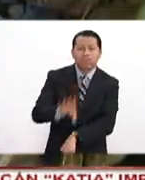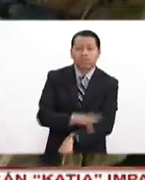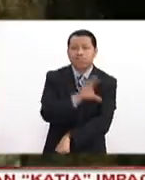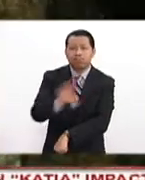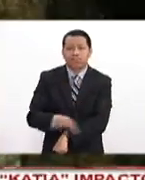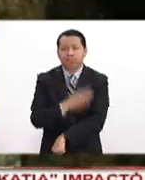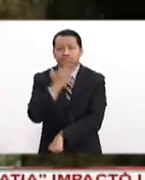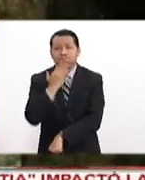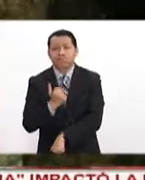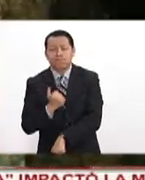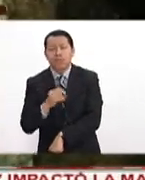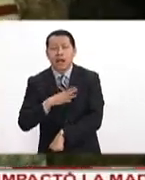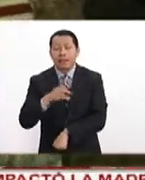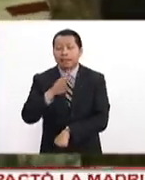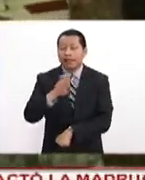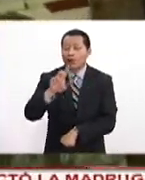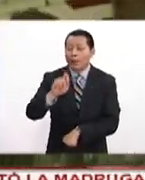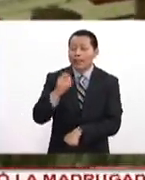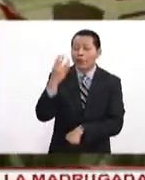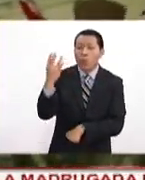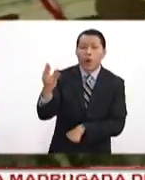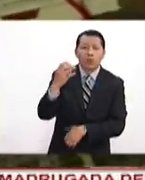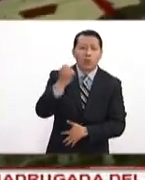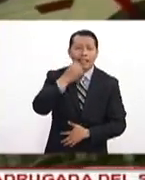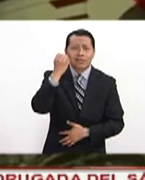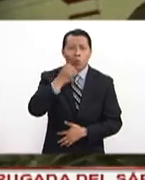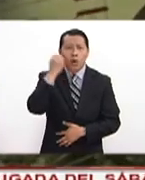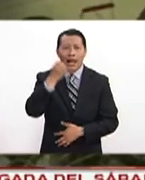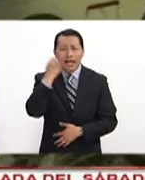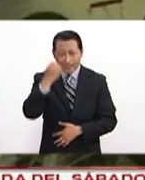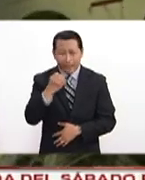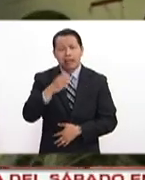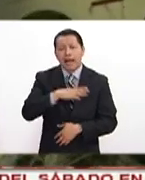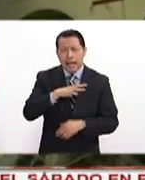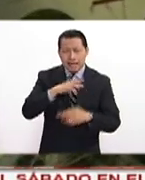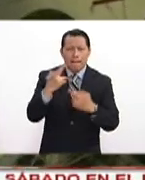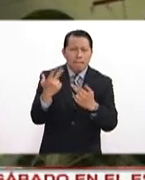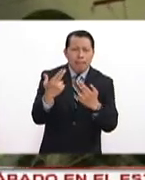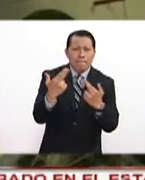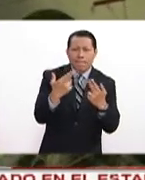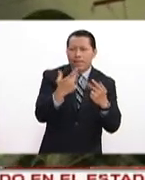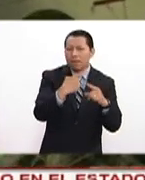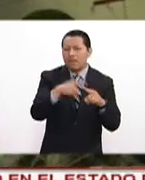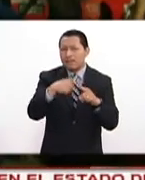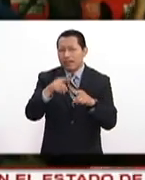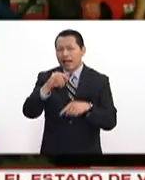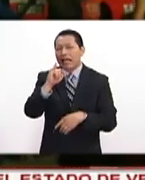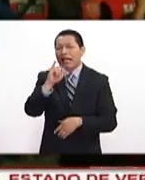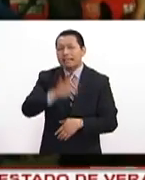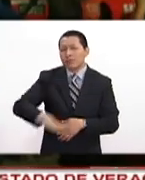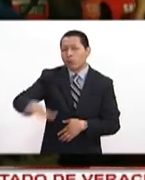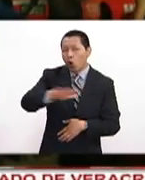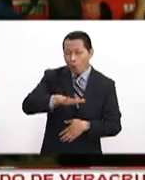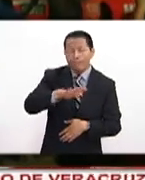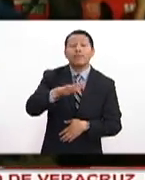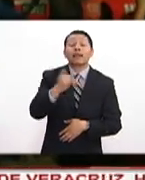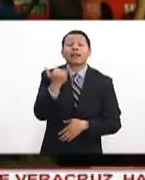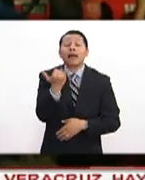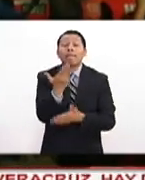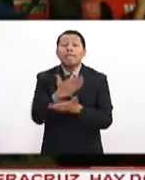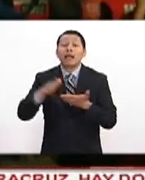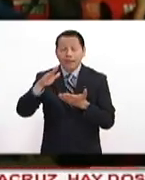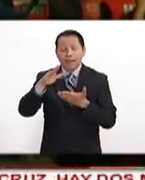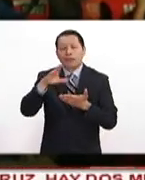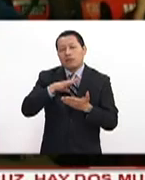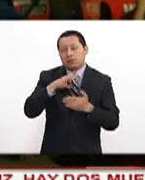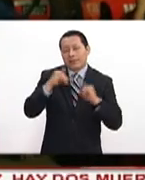Son 324 escuelas de nivel básico con daños totales y parciales en la región del Istmo de Tehuantepec. Sin embargo, el Instituto